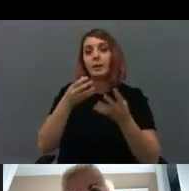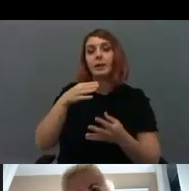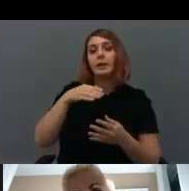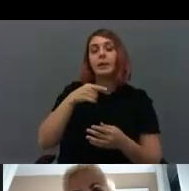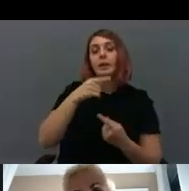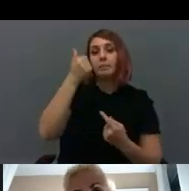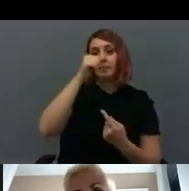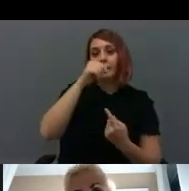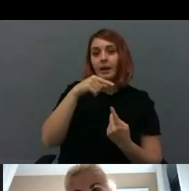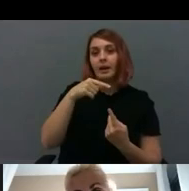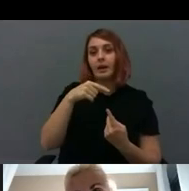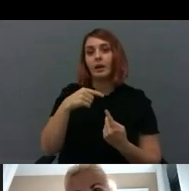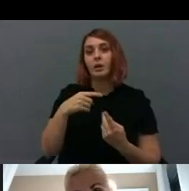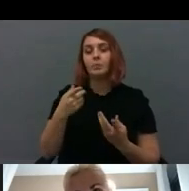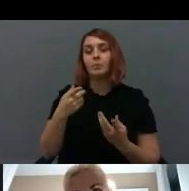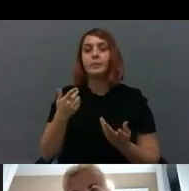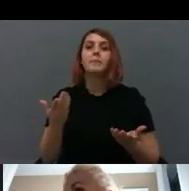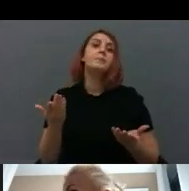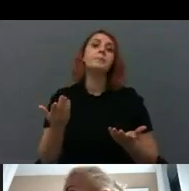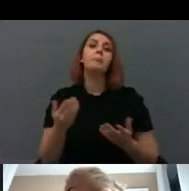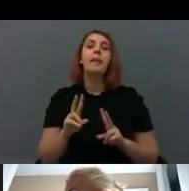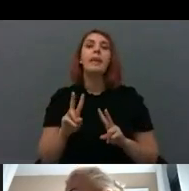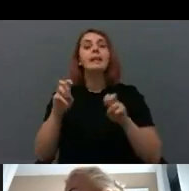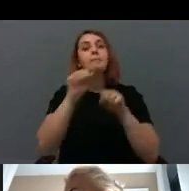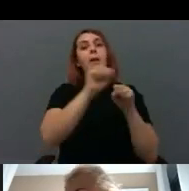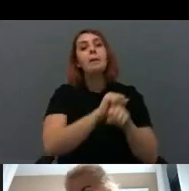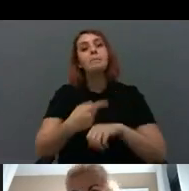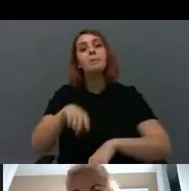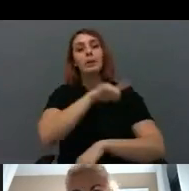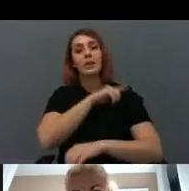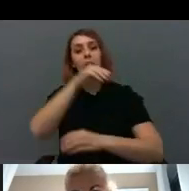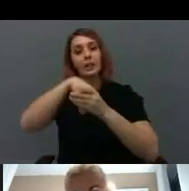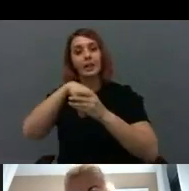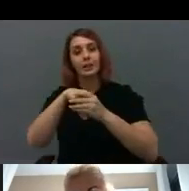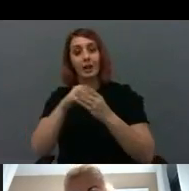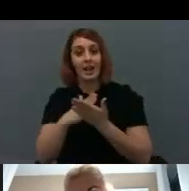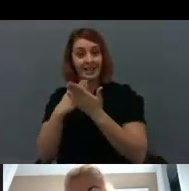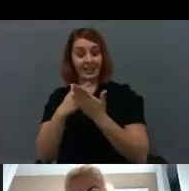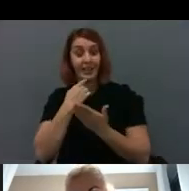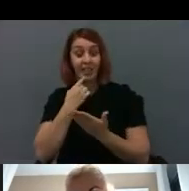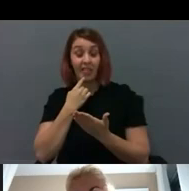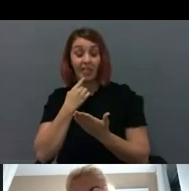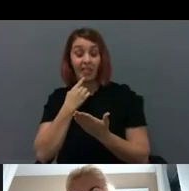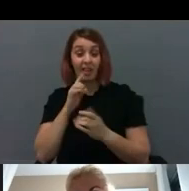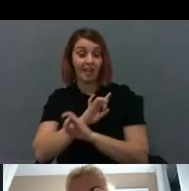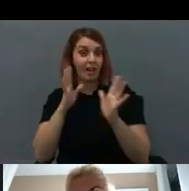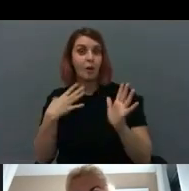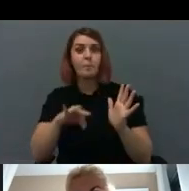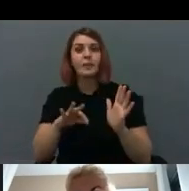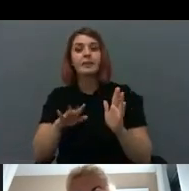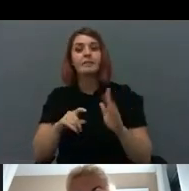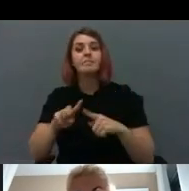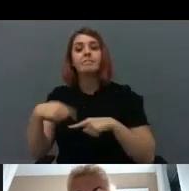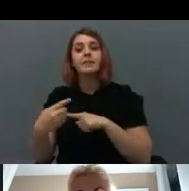a Dolores, a Victoria, es decir, cómo la sobreprotección es un ítem en la hora de los estudios en el que se ve que puede generar